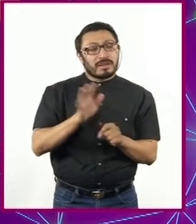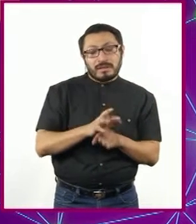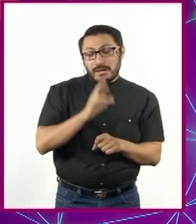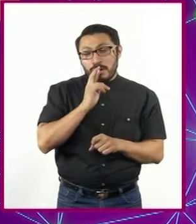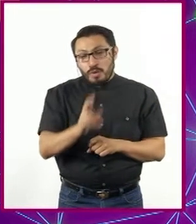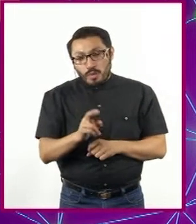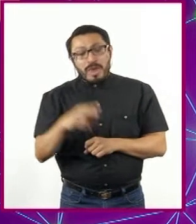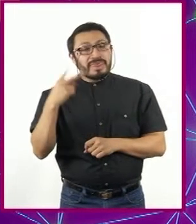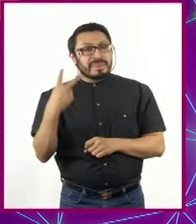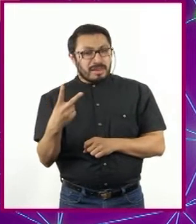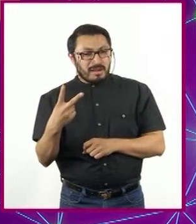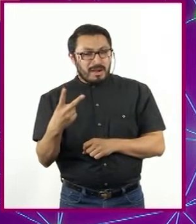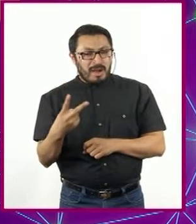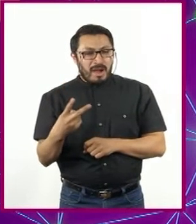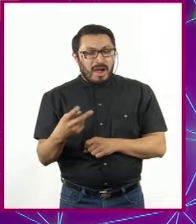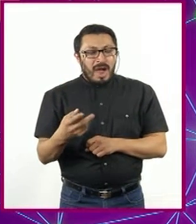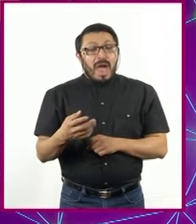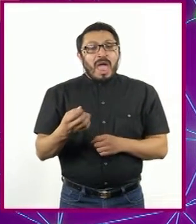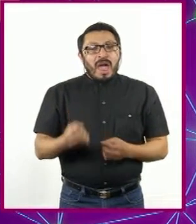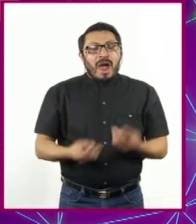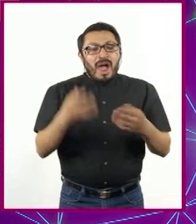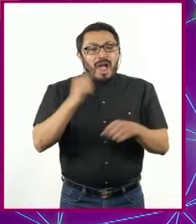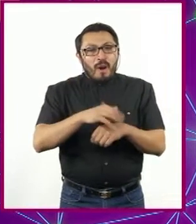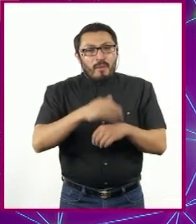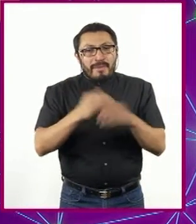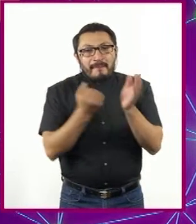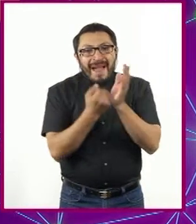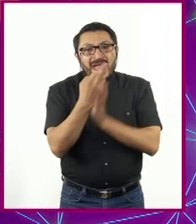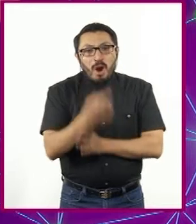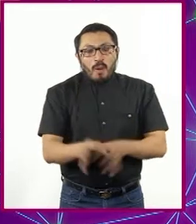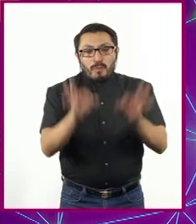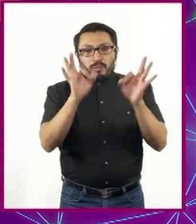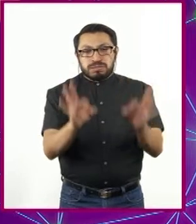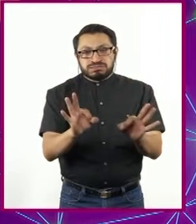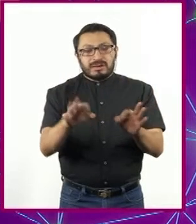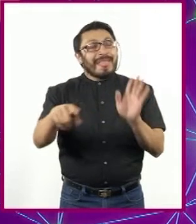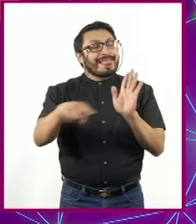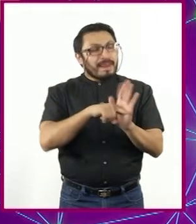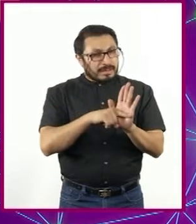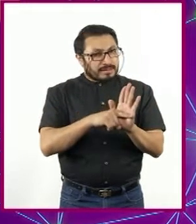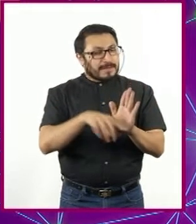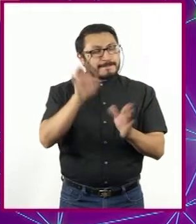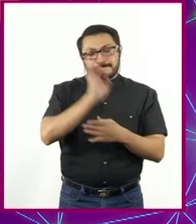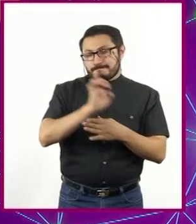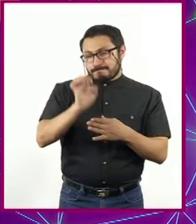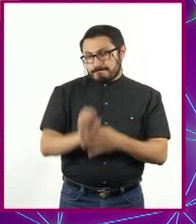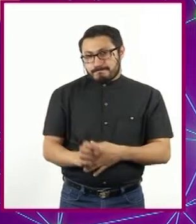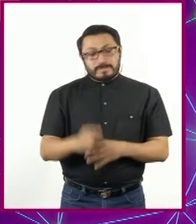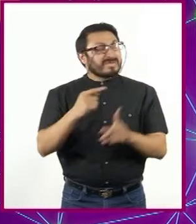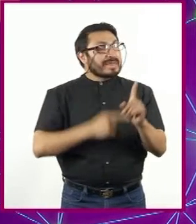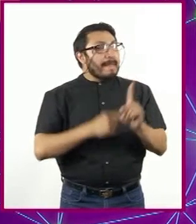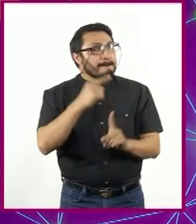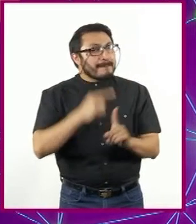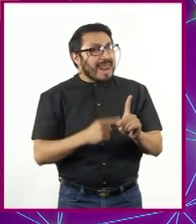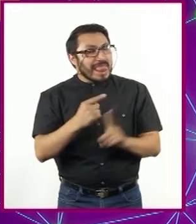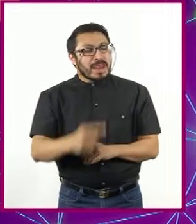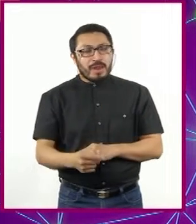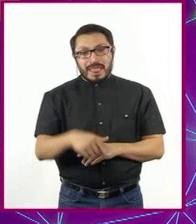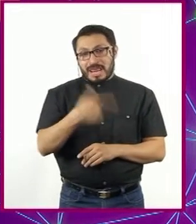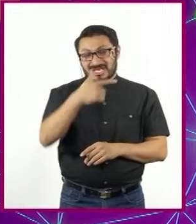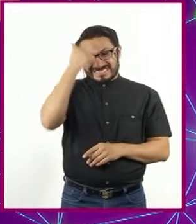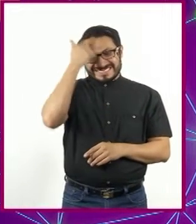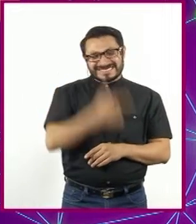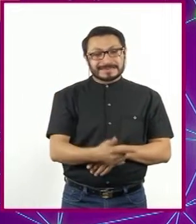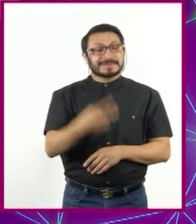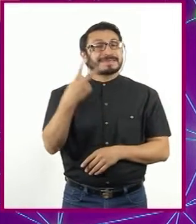obtenemos 2. Y como la cantidad con mayor valor absoluto es negativa, por lo tanto, la temperatura a la